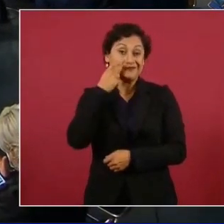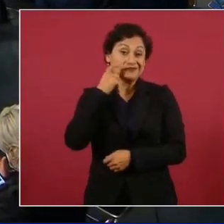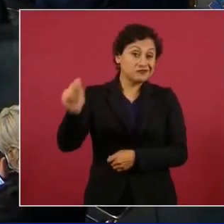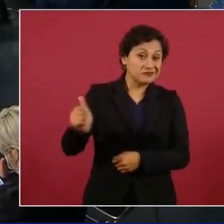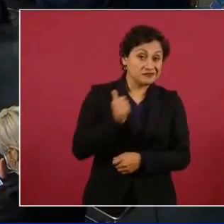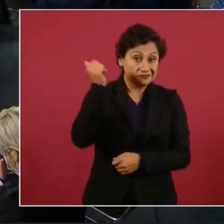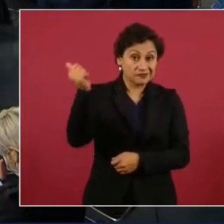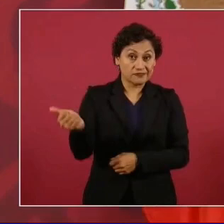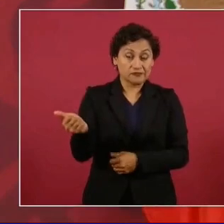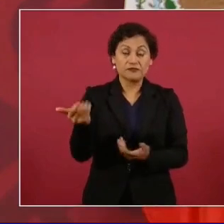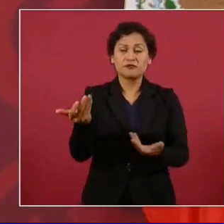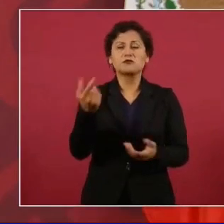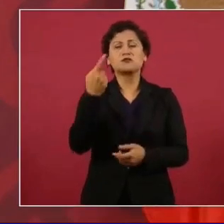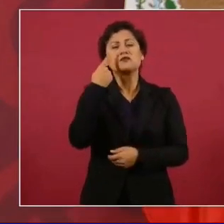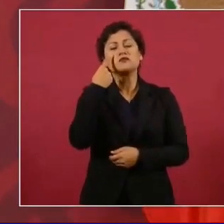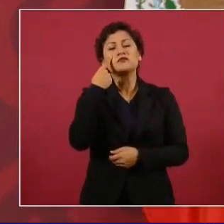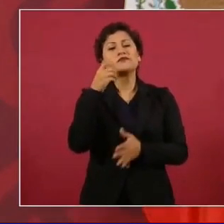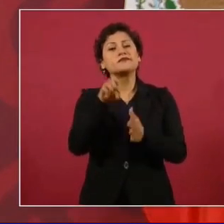Si ustedes ven